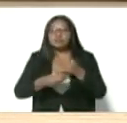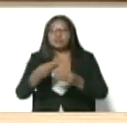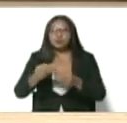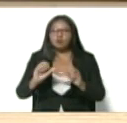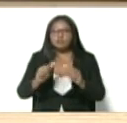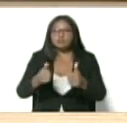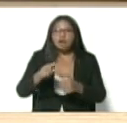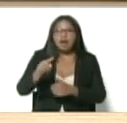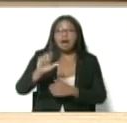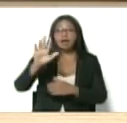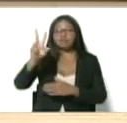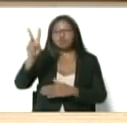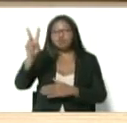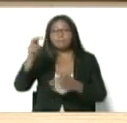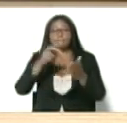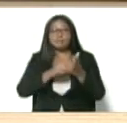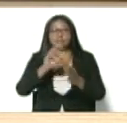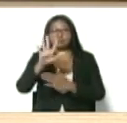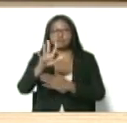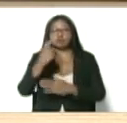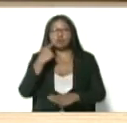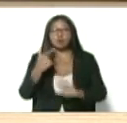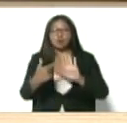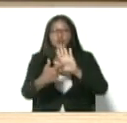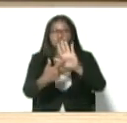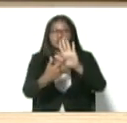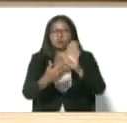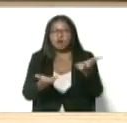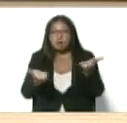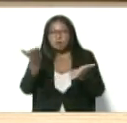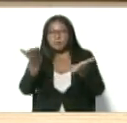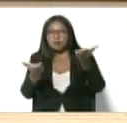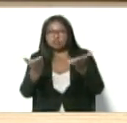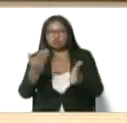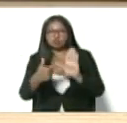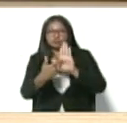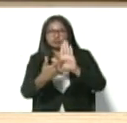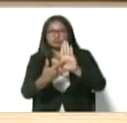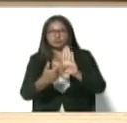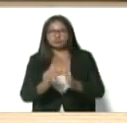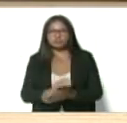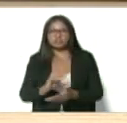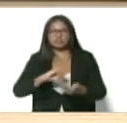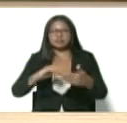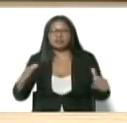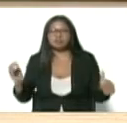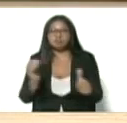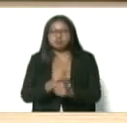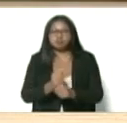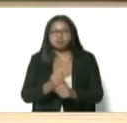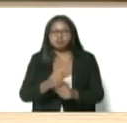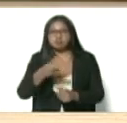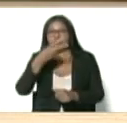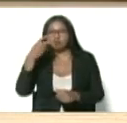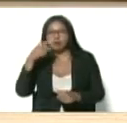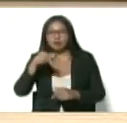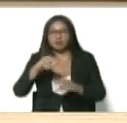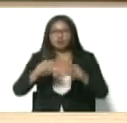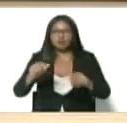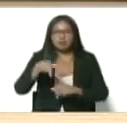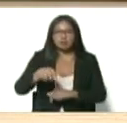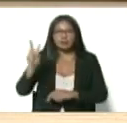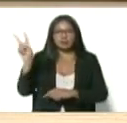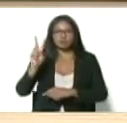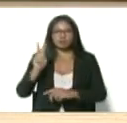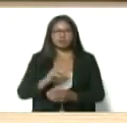yo les puedo mostrar una comparación en lo que es incautación de drogas en territorio venezolano